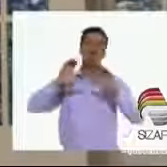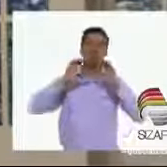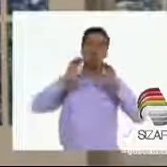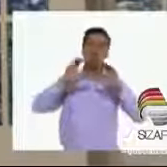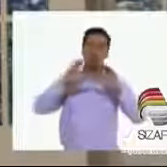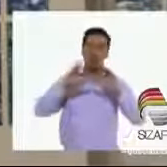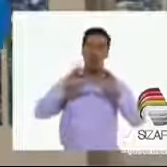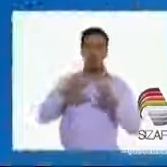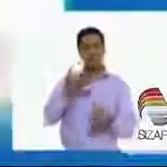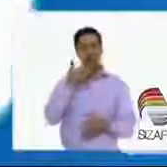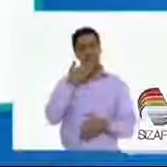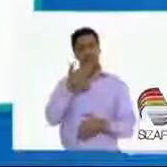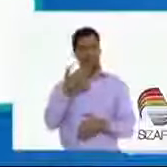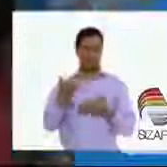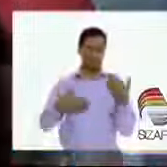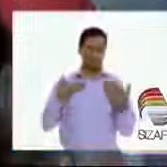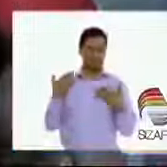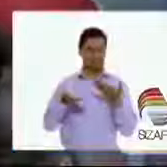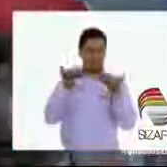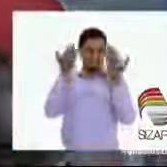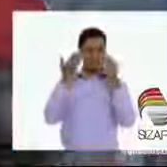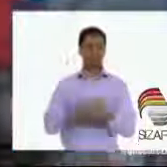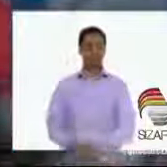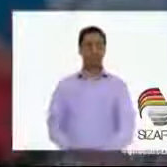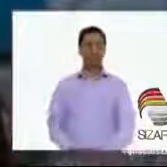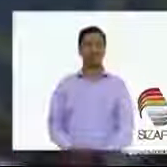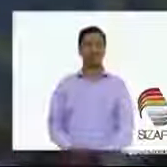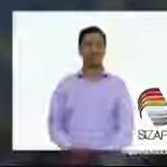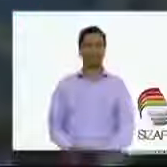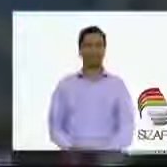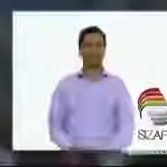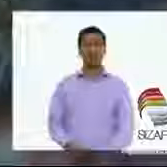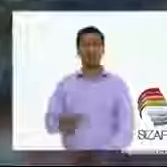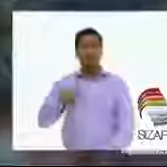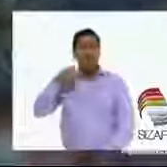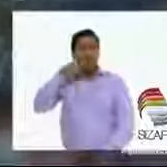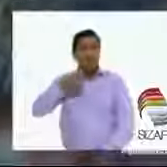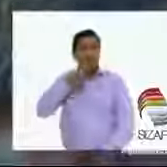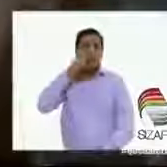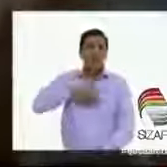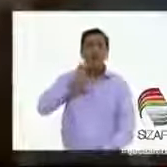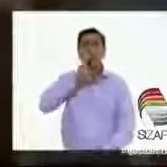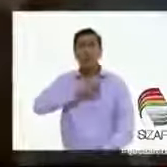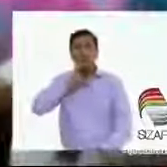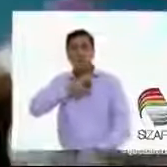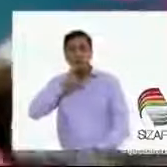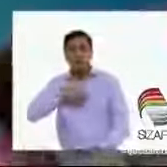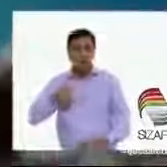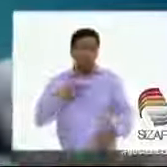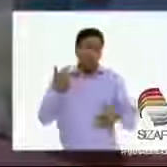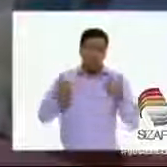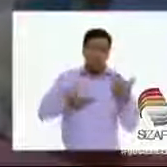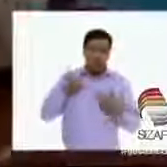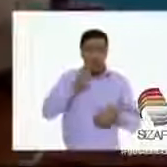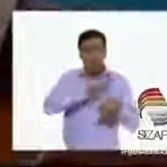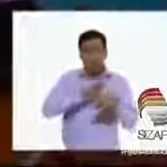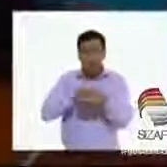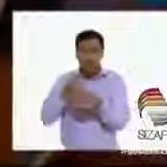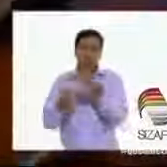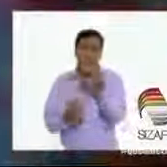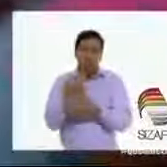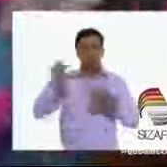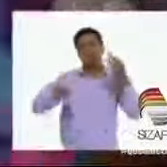y pásenla muy bien. Siempre fui una niña muy curiosa. Y me gustaban hacer muchas cosas diferentes, como